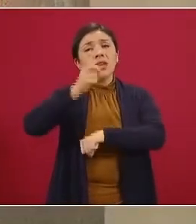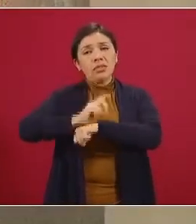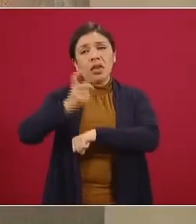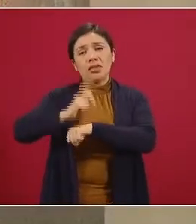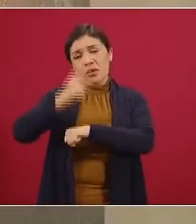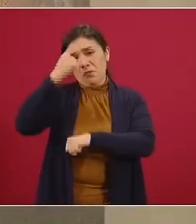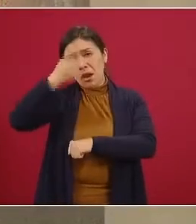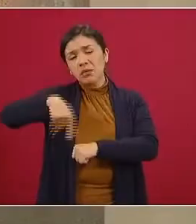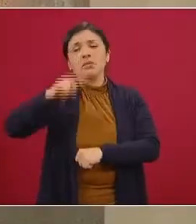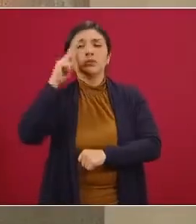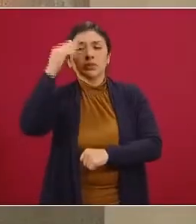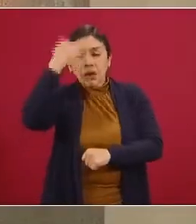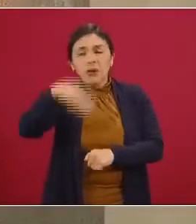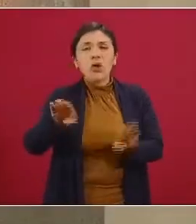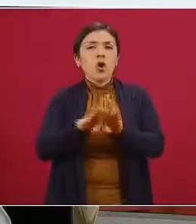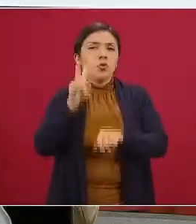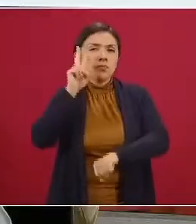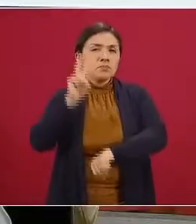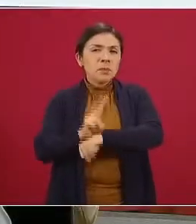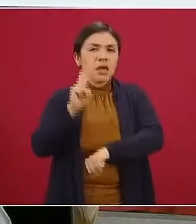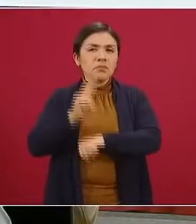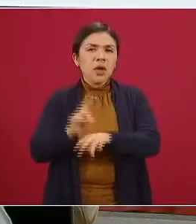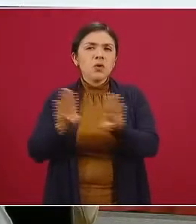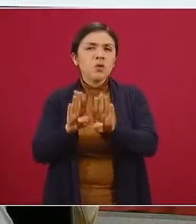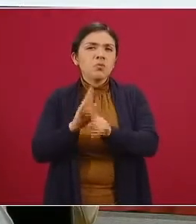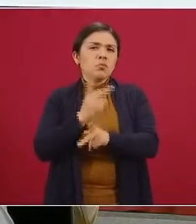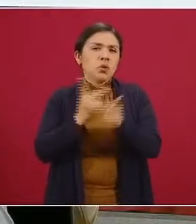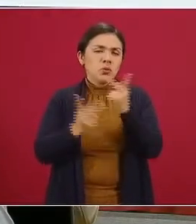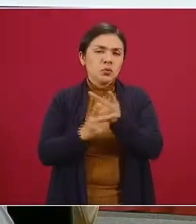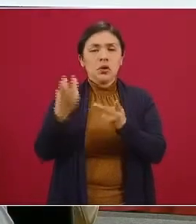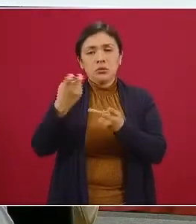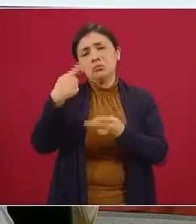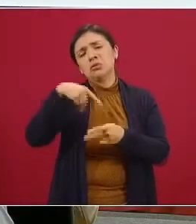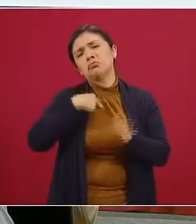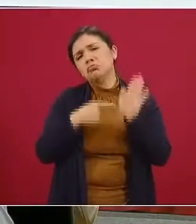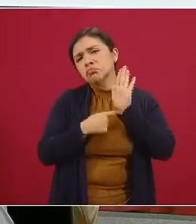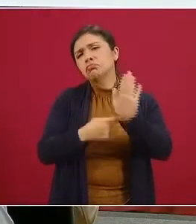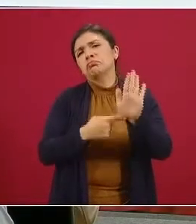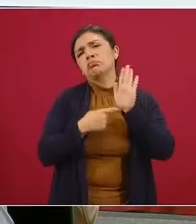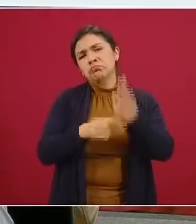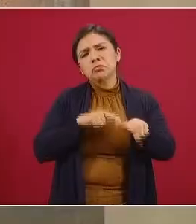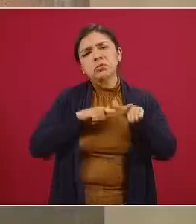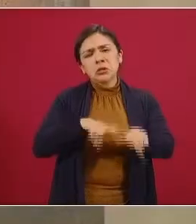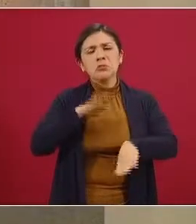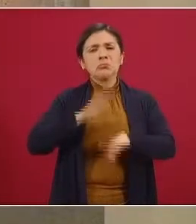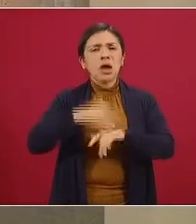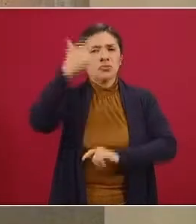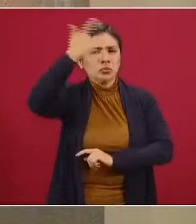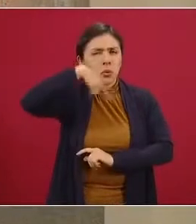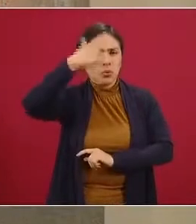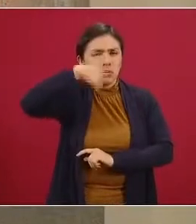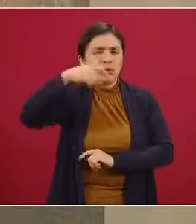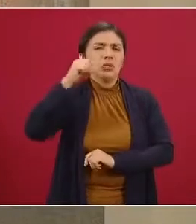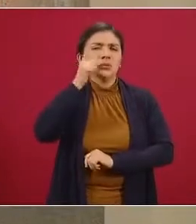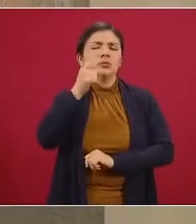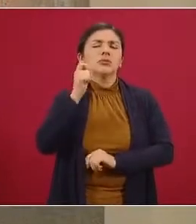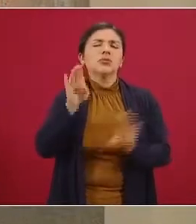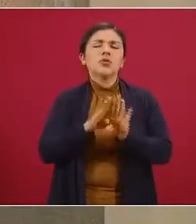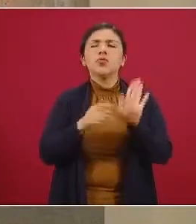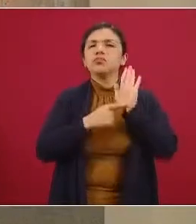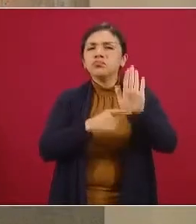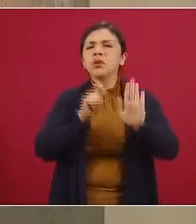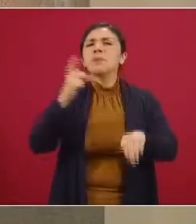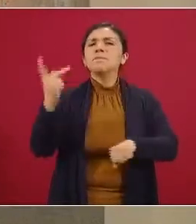para efectos de la vigilancia y de los productos, pero vamos a estarles presentando también en las noches cómo está evolucionando